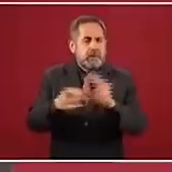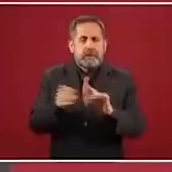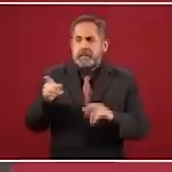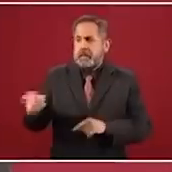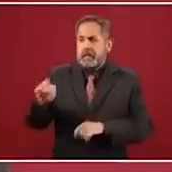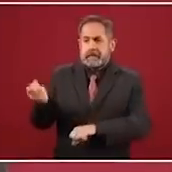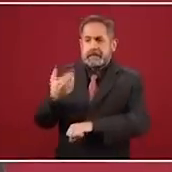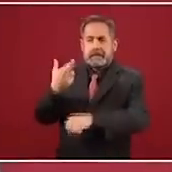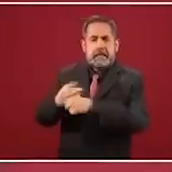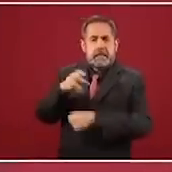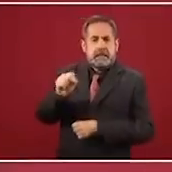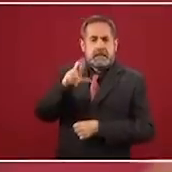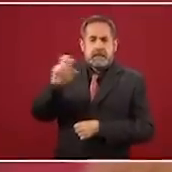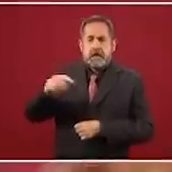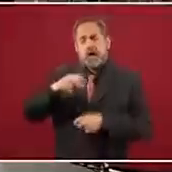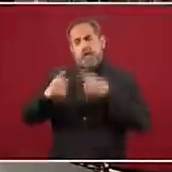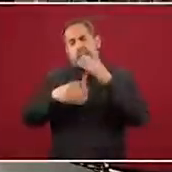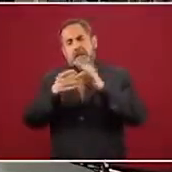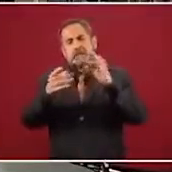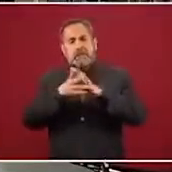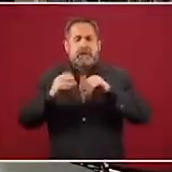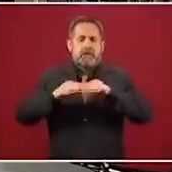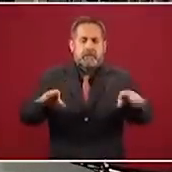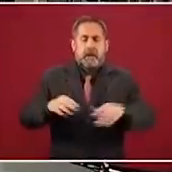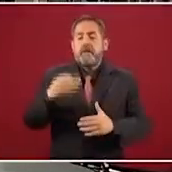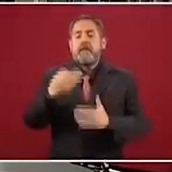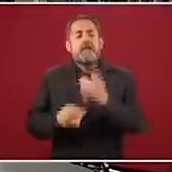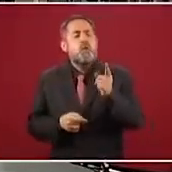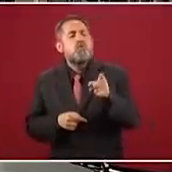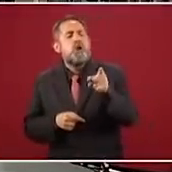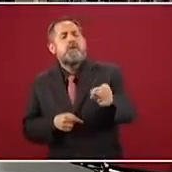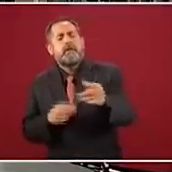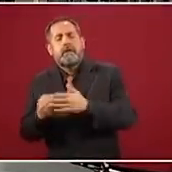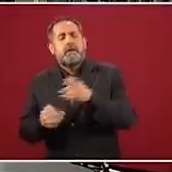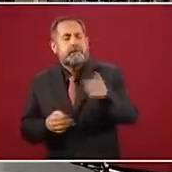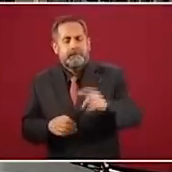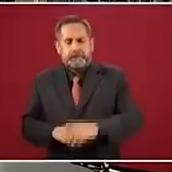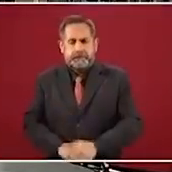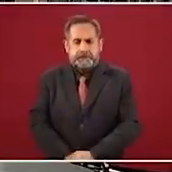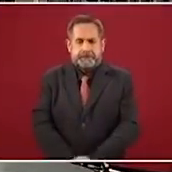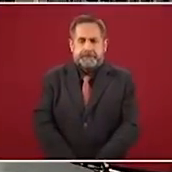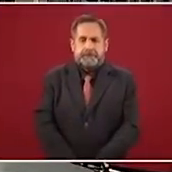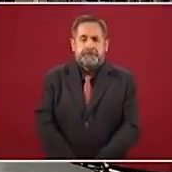el secretario de Relaciones Exteriores. Falta otro.